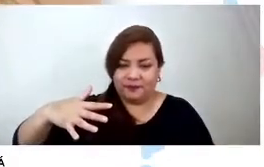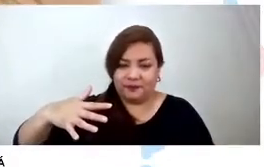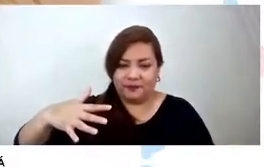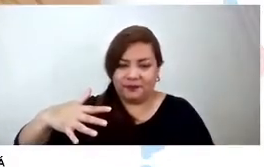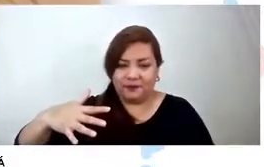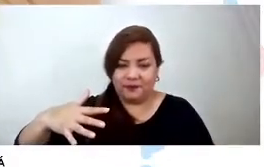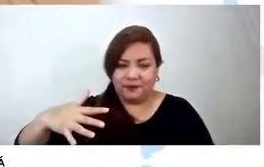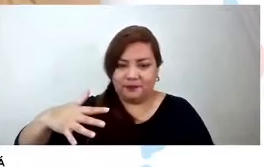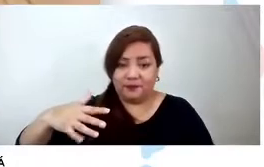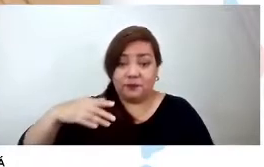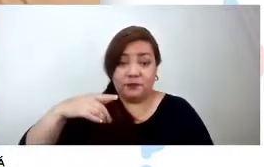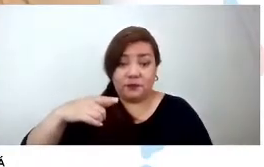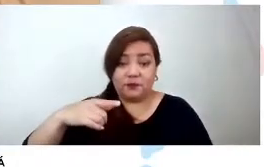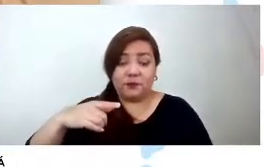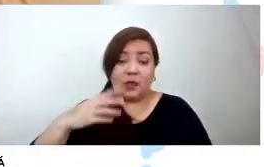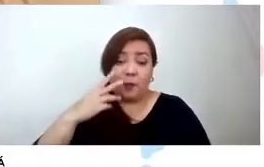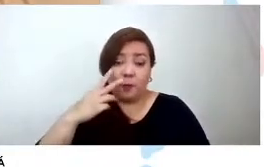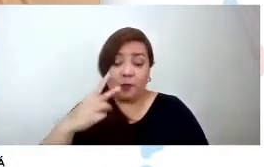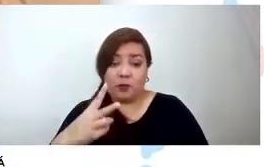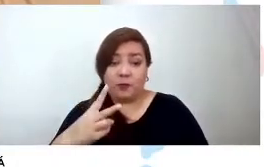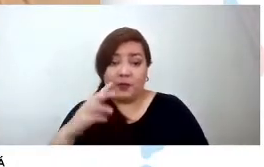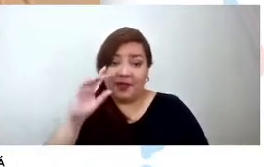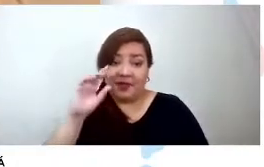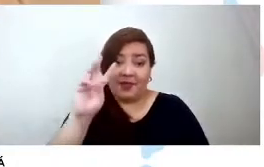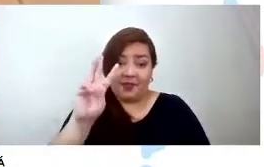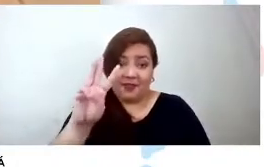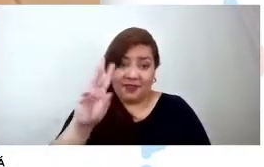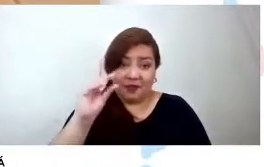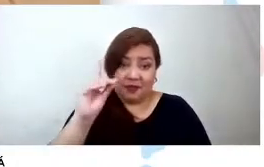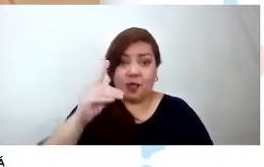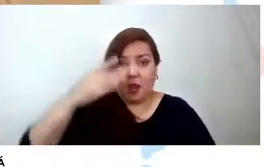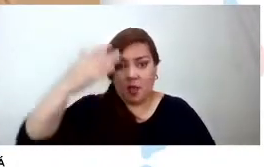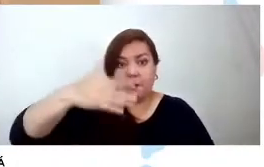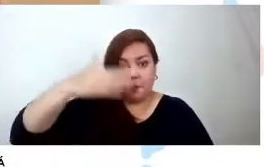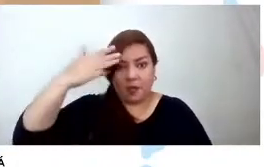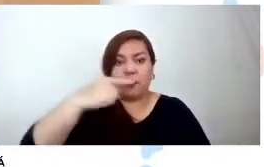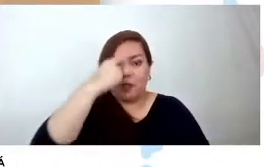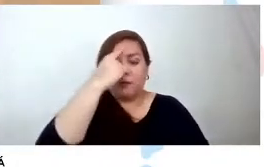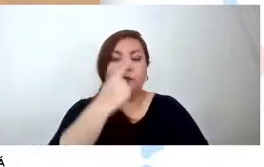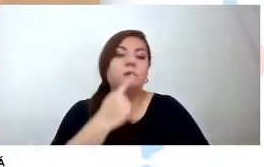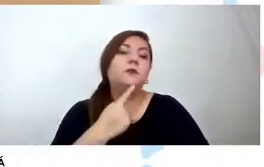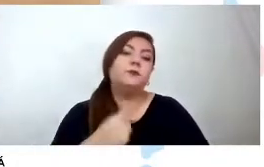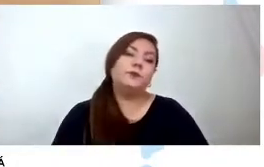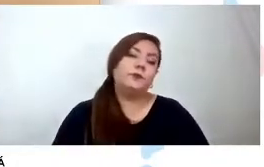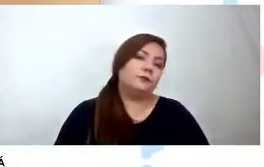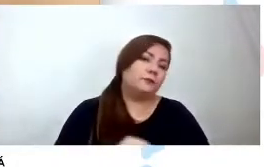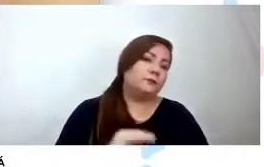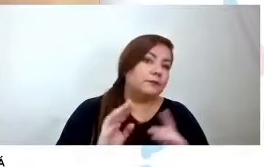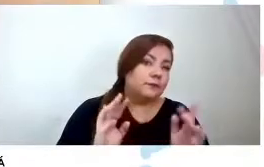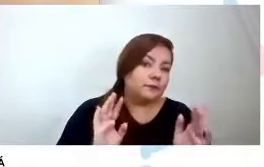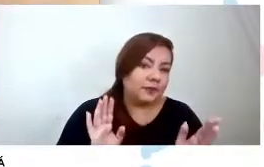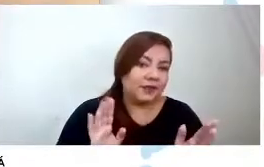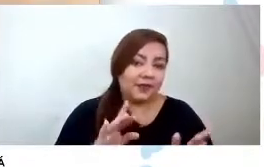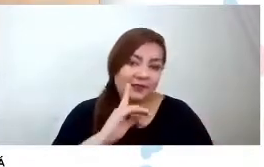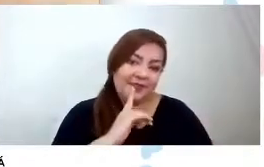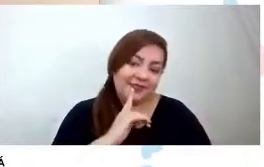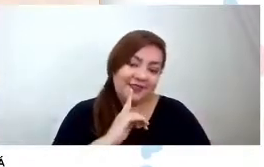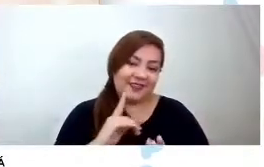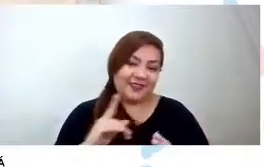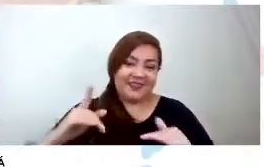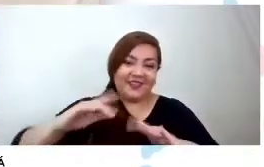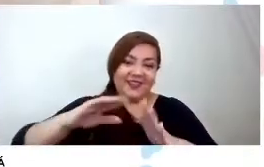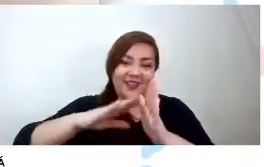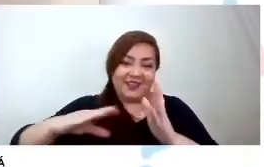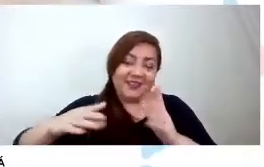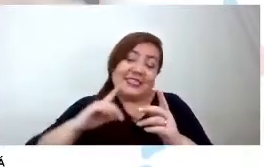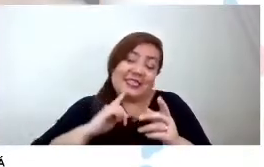Esta la pueden ver en 3D en la página del museo. Y si alguien tiene la